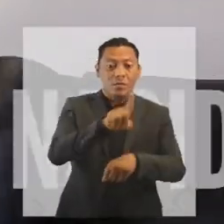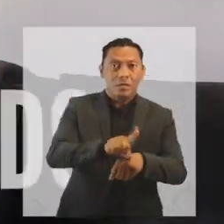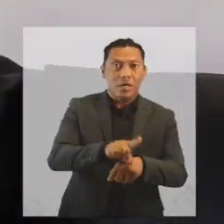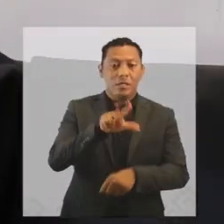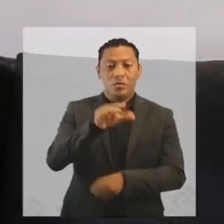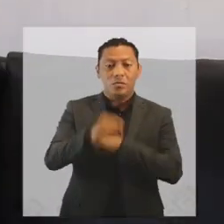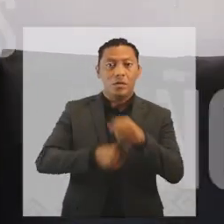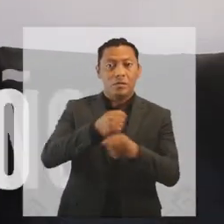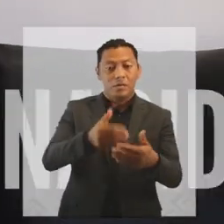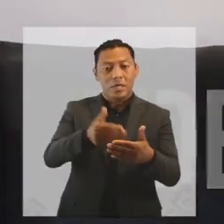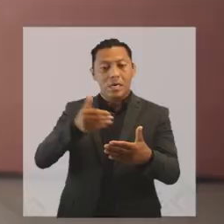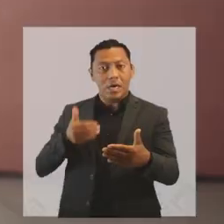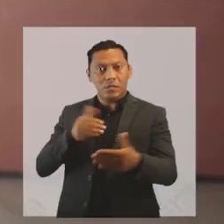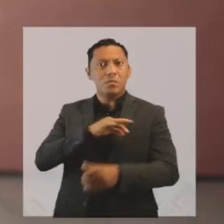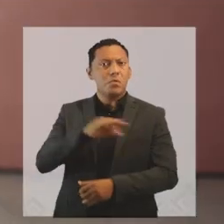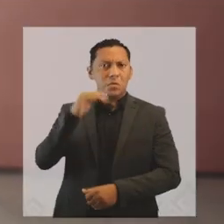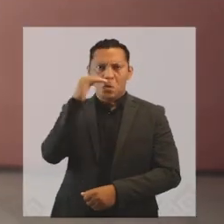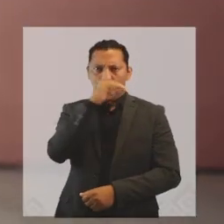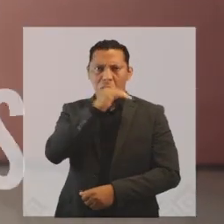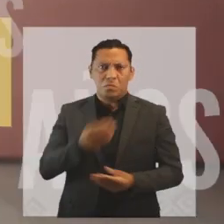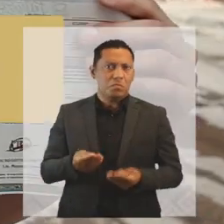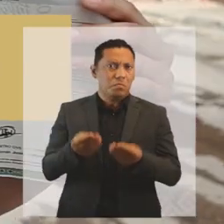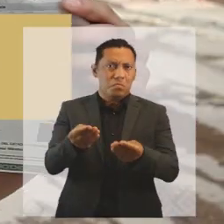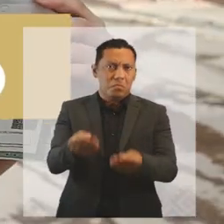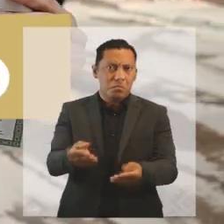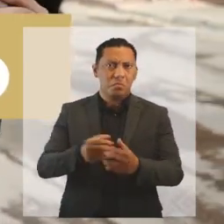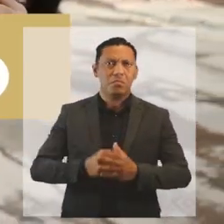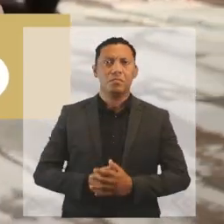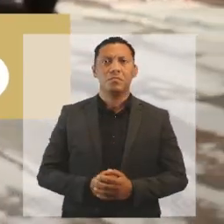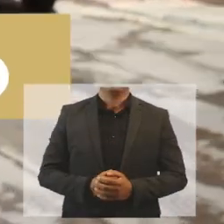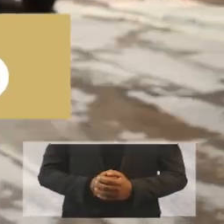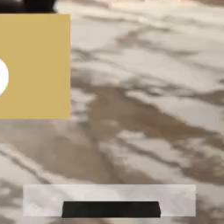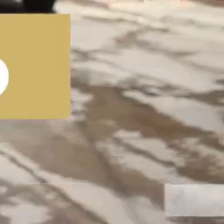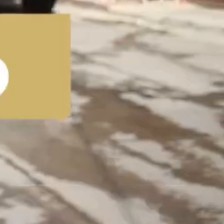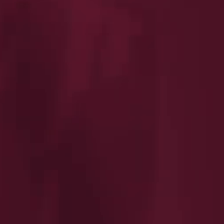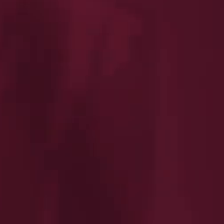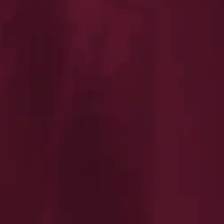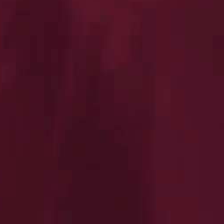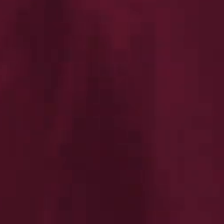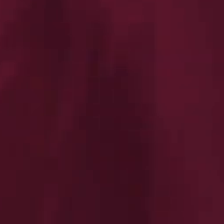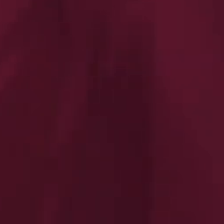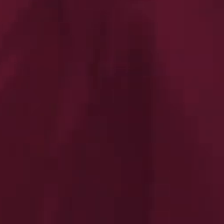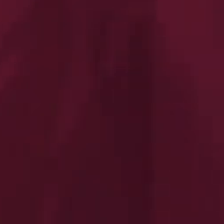día de nacido y antes de los 18 años, el trámite es gratuito.